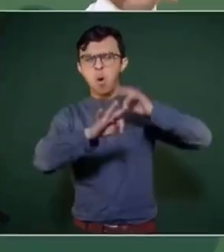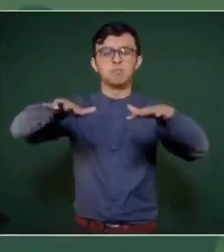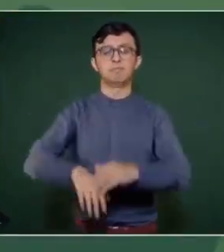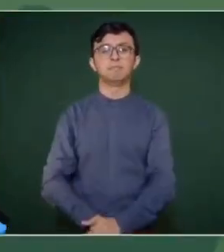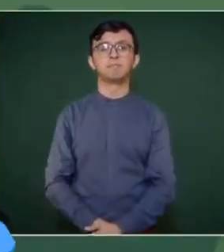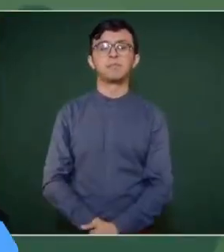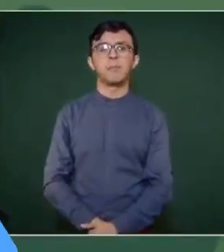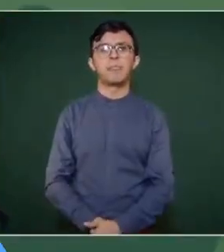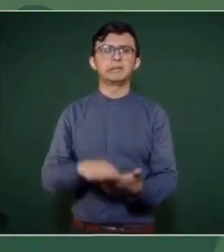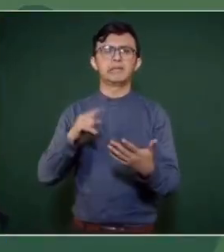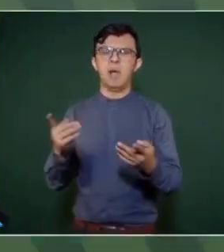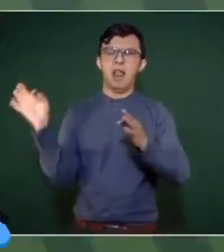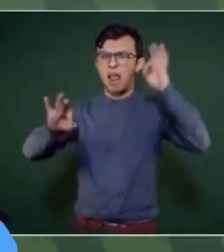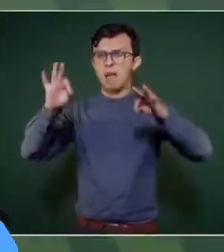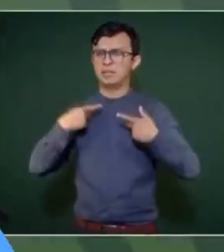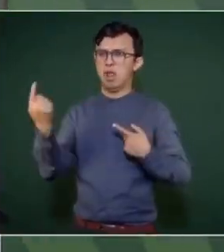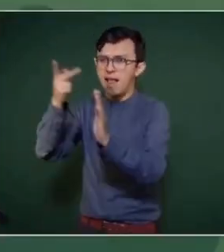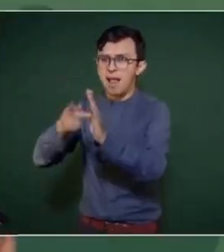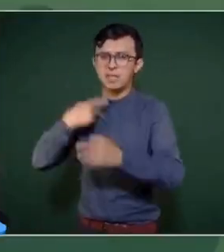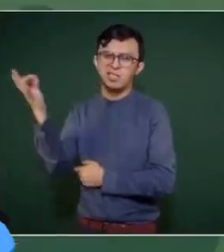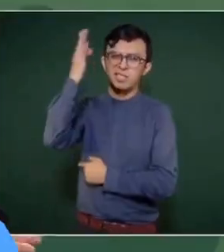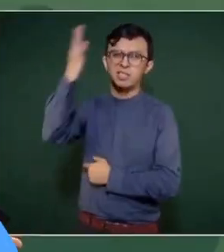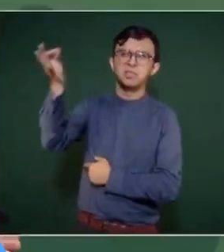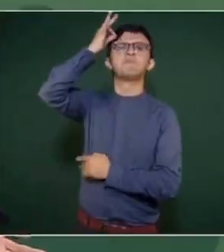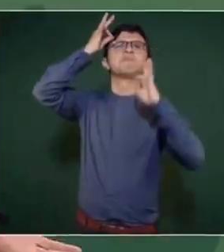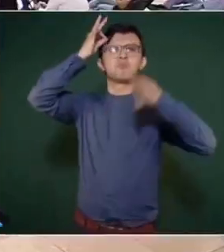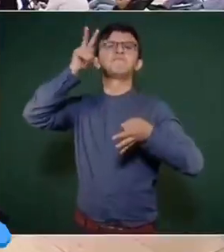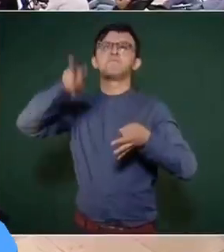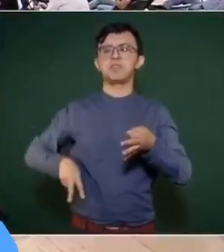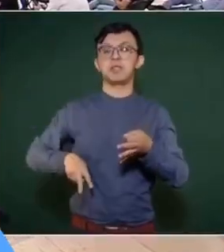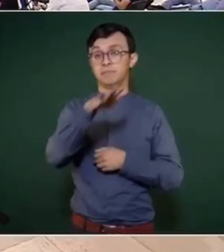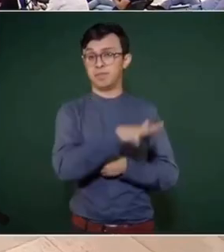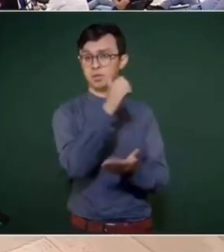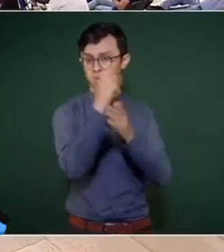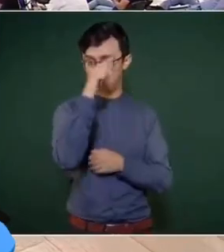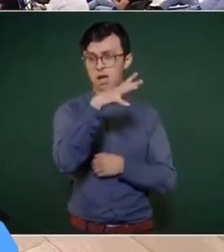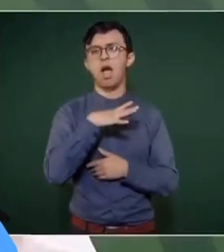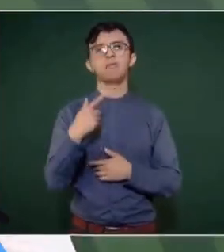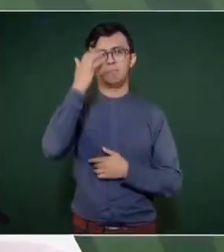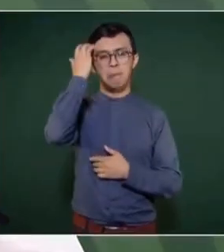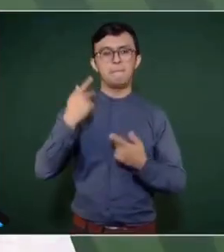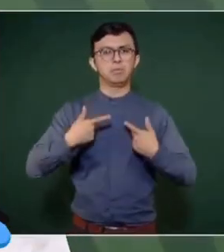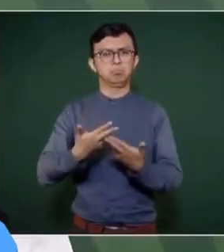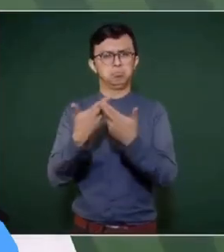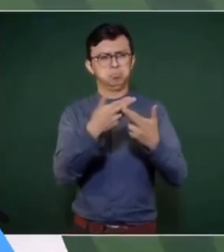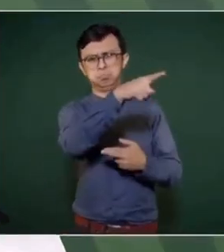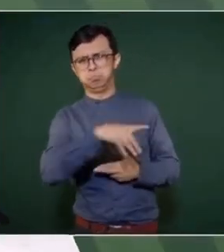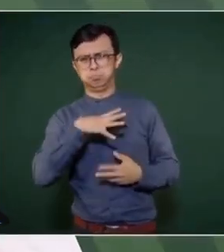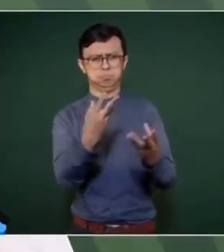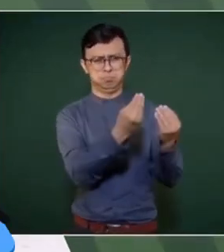mentiras, pues sí, aturde, confunde. Entonces, ahí en la Ciudad de México, muchos estaban así.